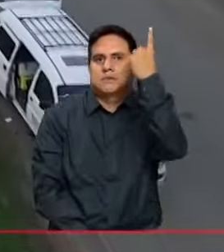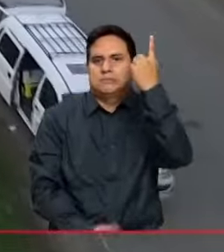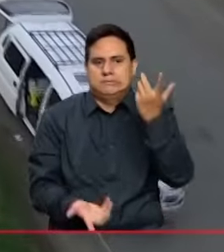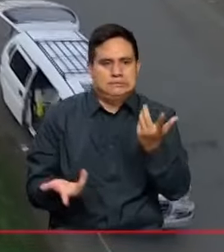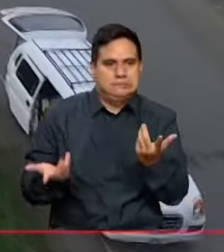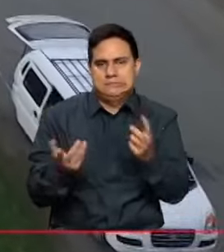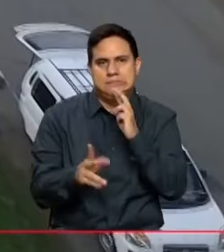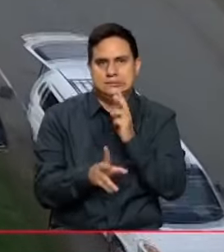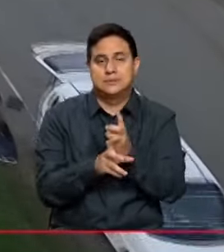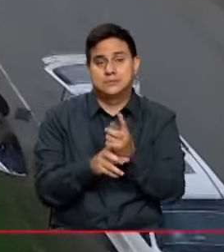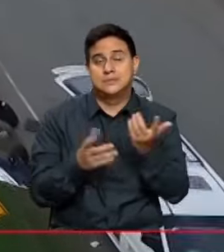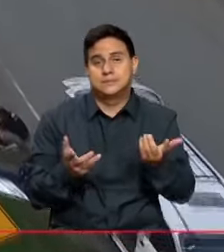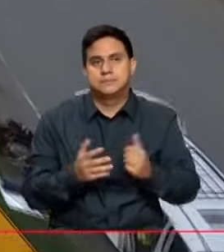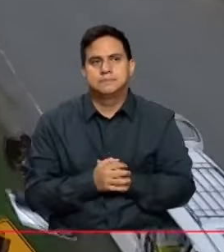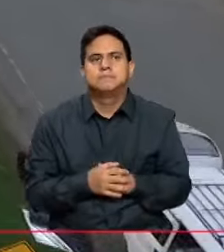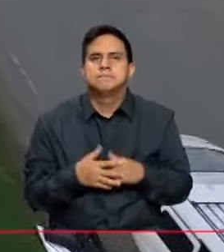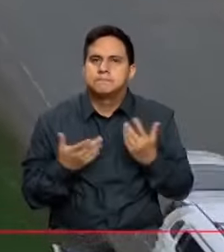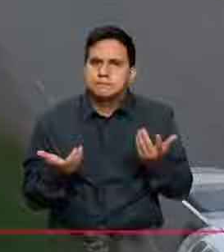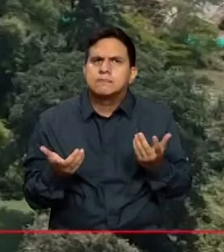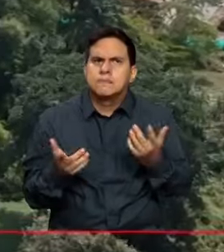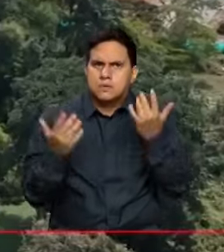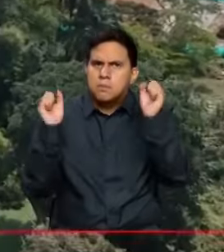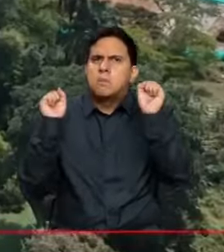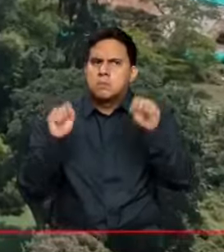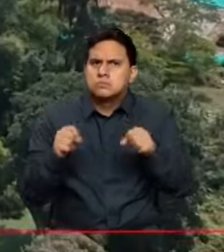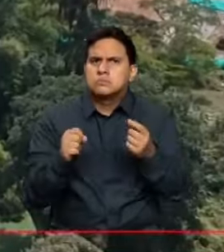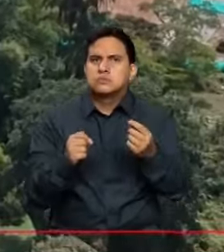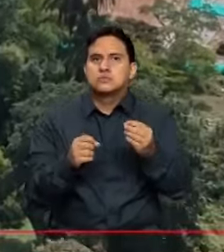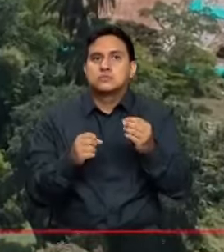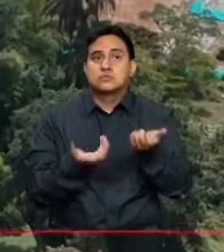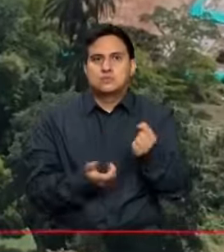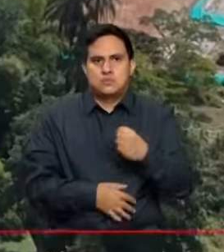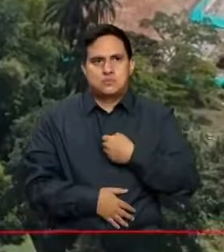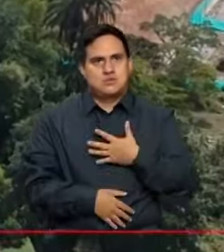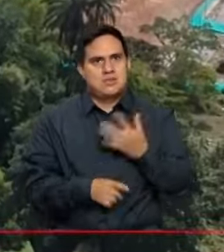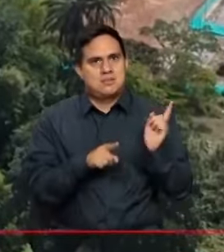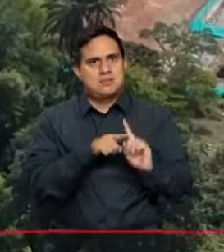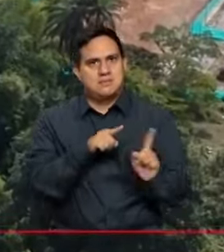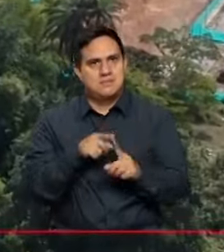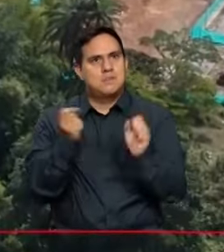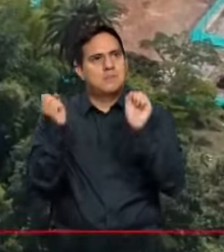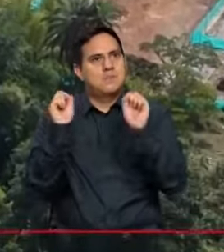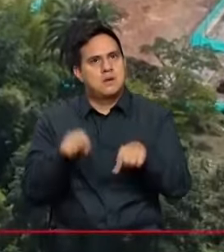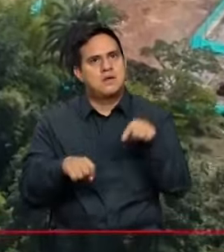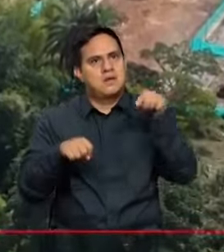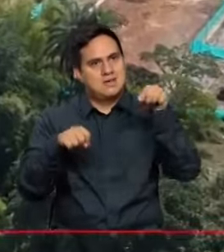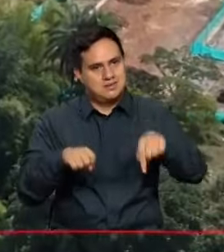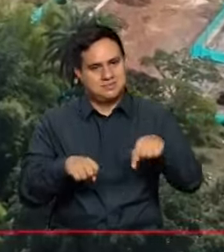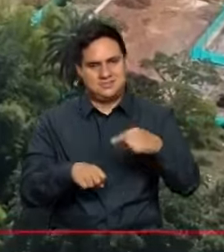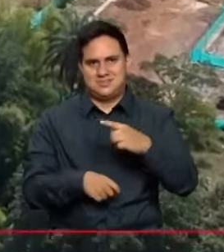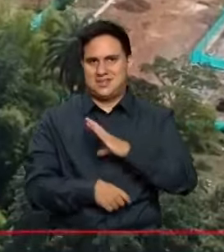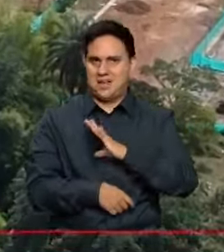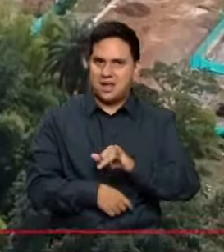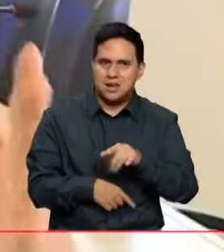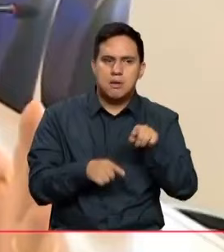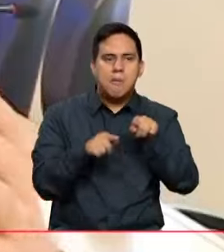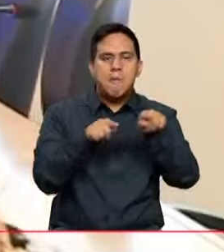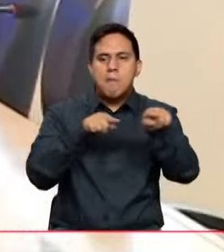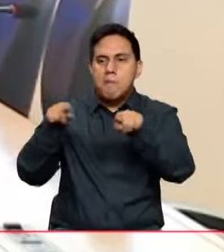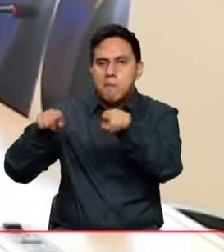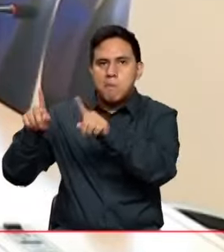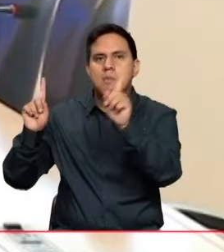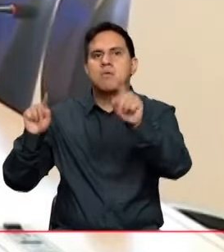pueden venir grandes oportunidades para el sector que beneficiarían económicamente a cali el área metropolitana y todo el departamento